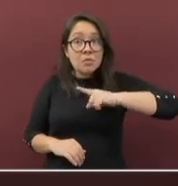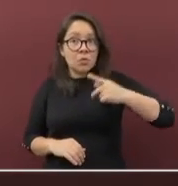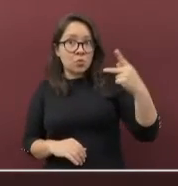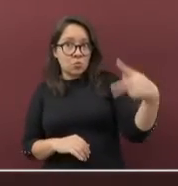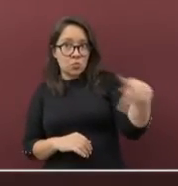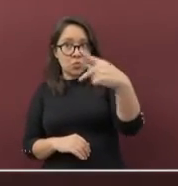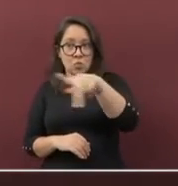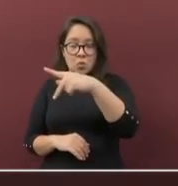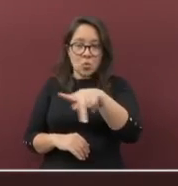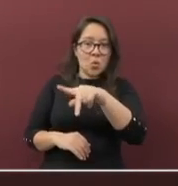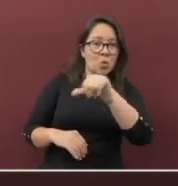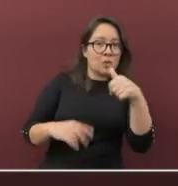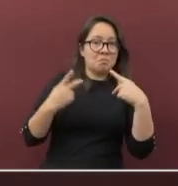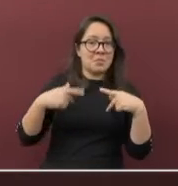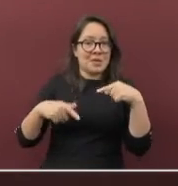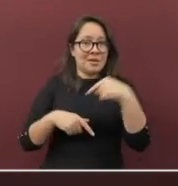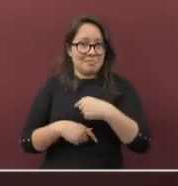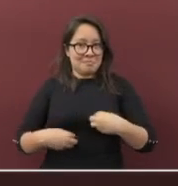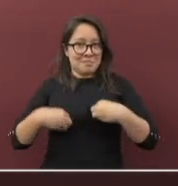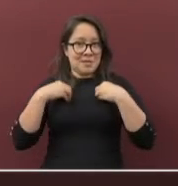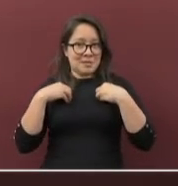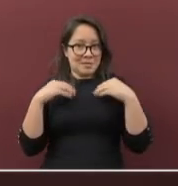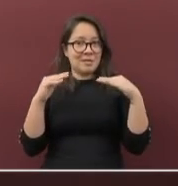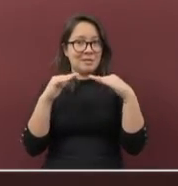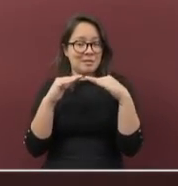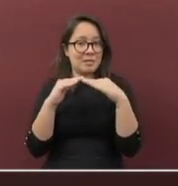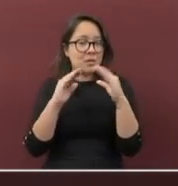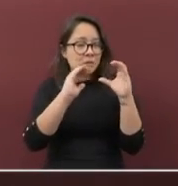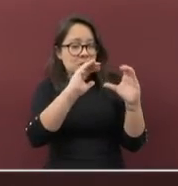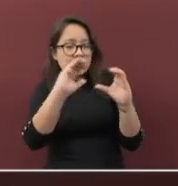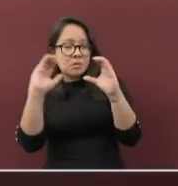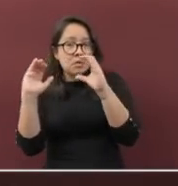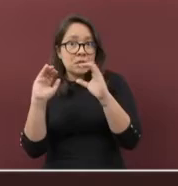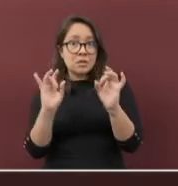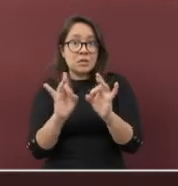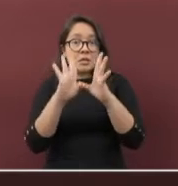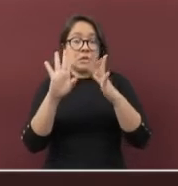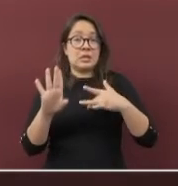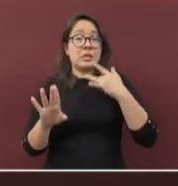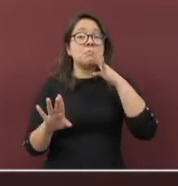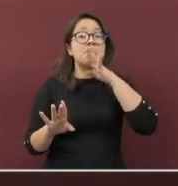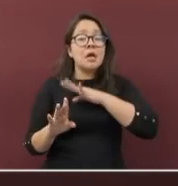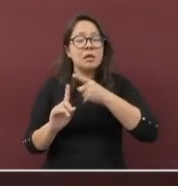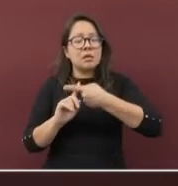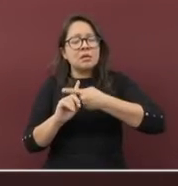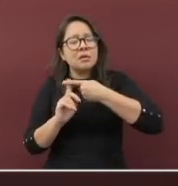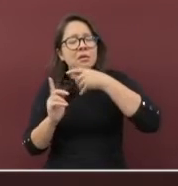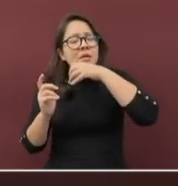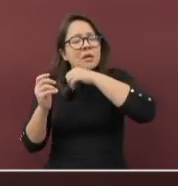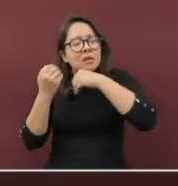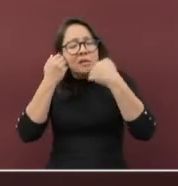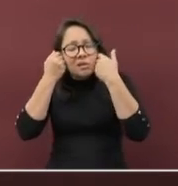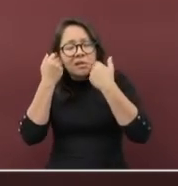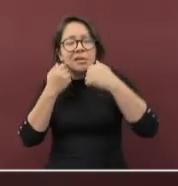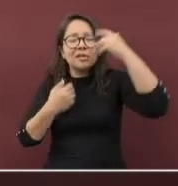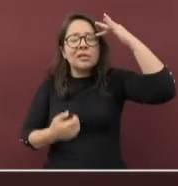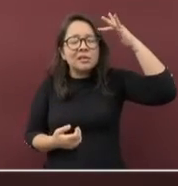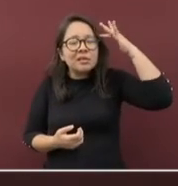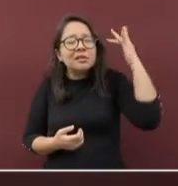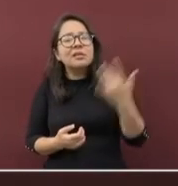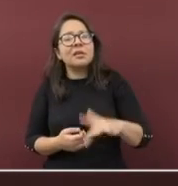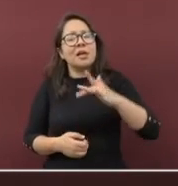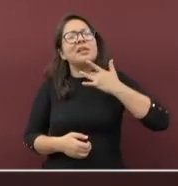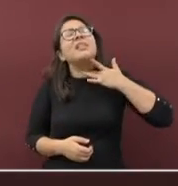y los habitantes de su hogar en caso de tener síntomas como fiebre dolor de cabeza garganta